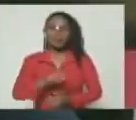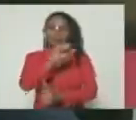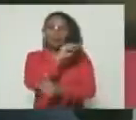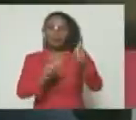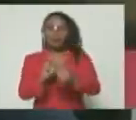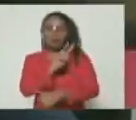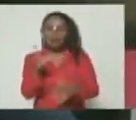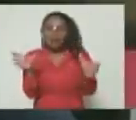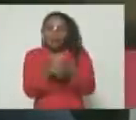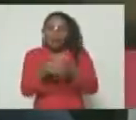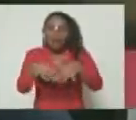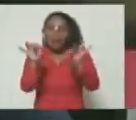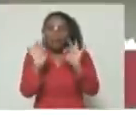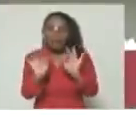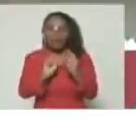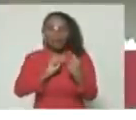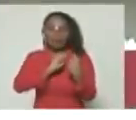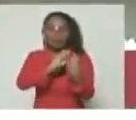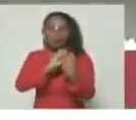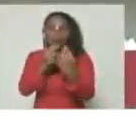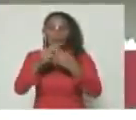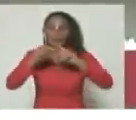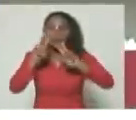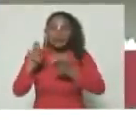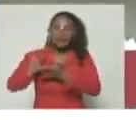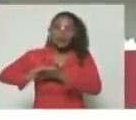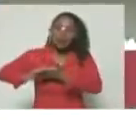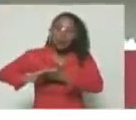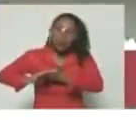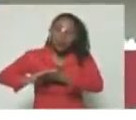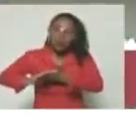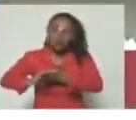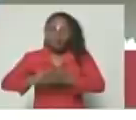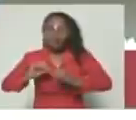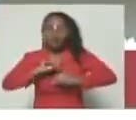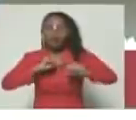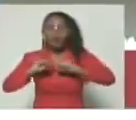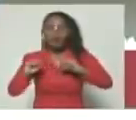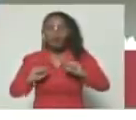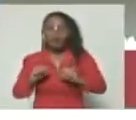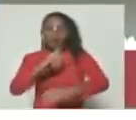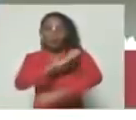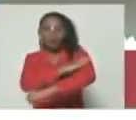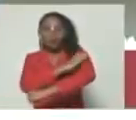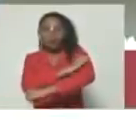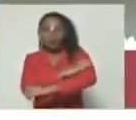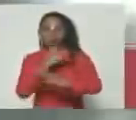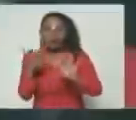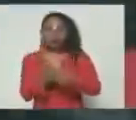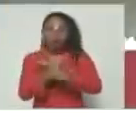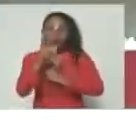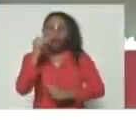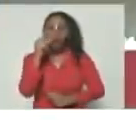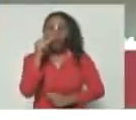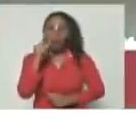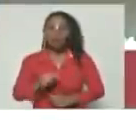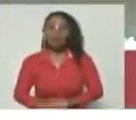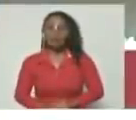vicepresidente de la Comisión Especial de Diálogo, Paz y Reconciliación de Acción Democrática, Luis Eduardo Martínez.